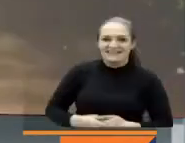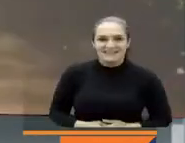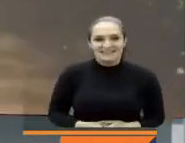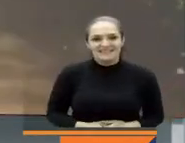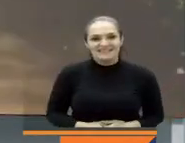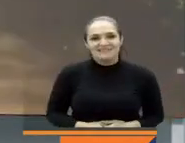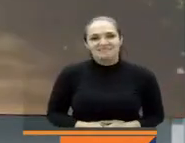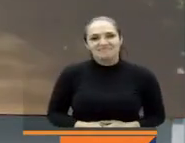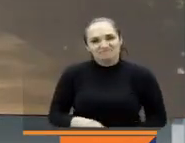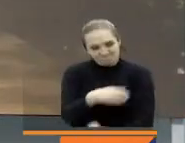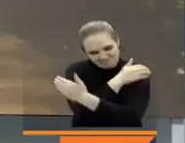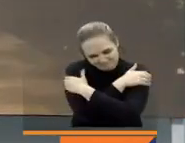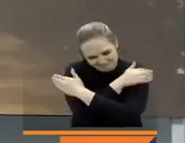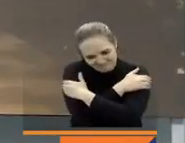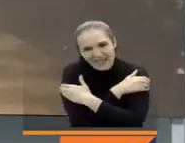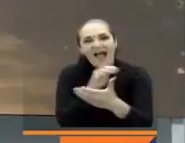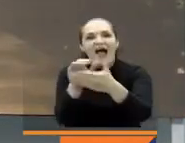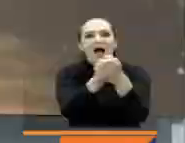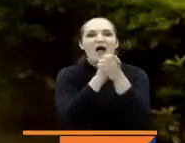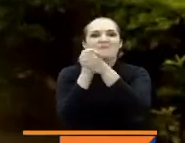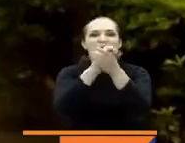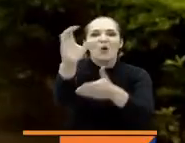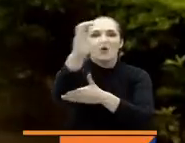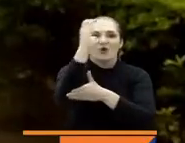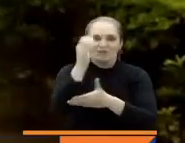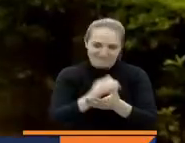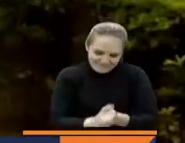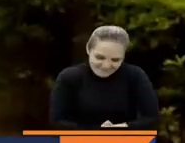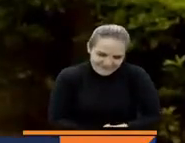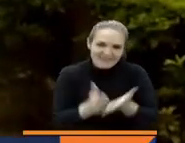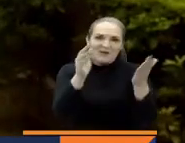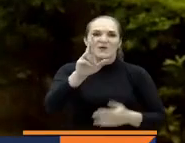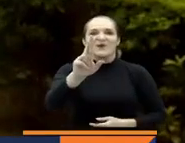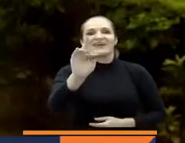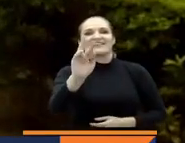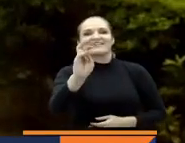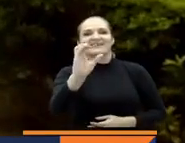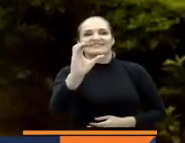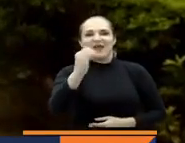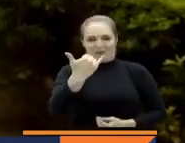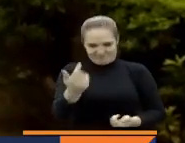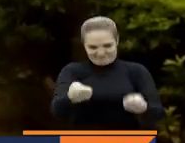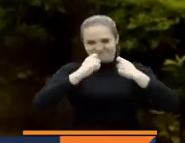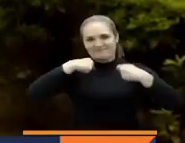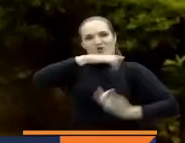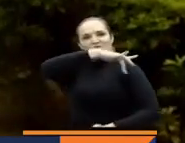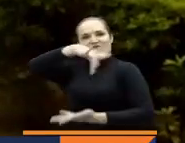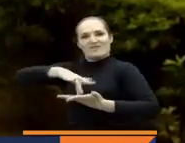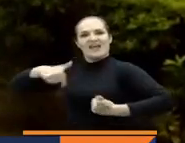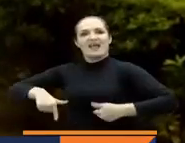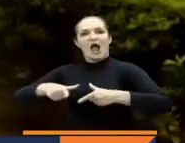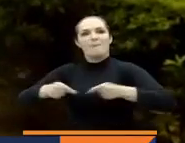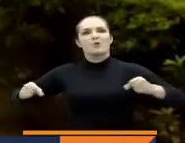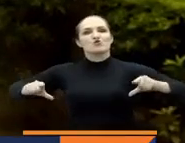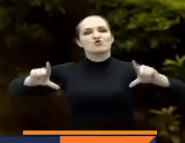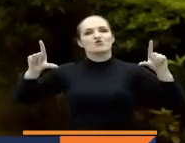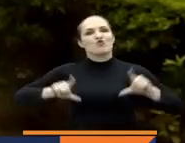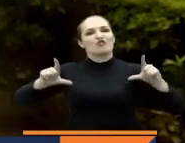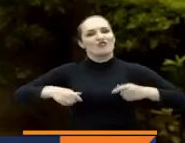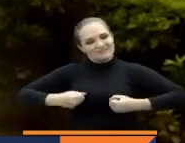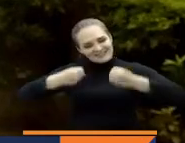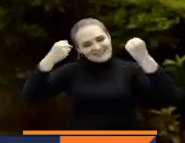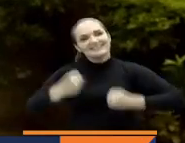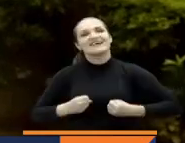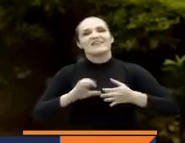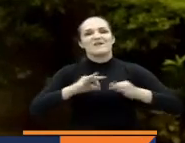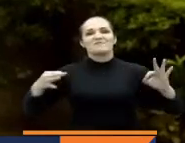Apreciados amigos en Colombia, con tertulios, RTVC Noticias presente aquí en Tokio, en la Casa de los Juegos Olímpicos